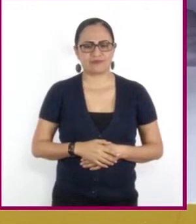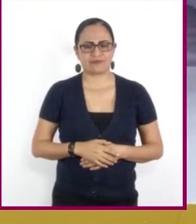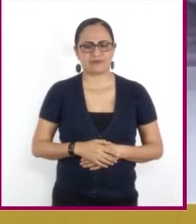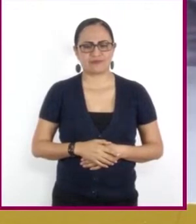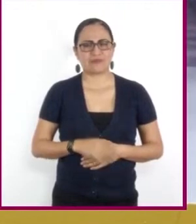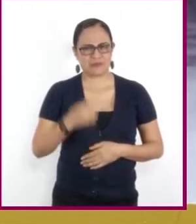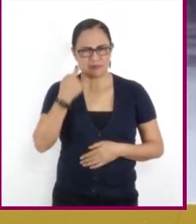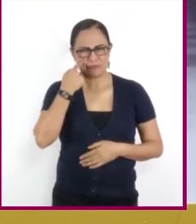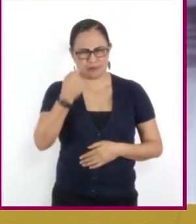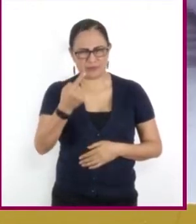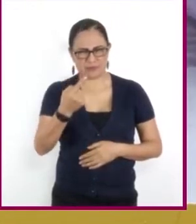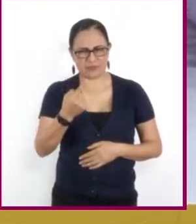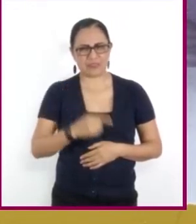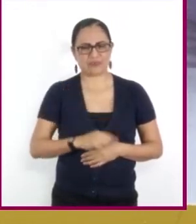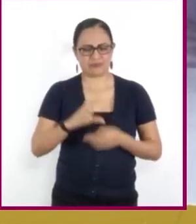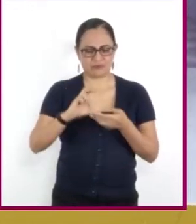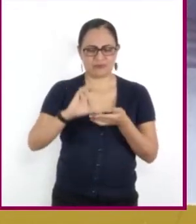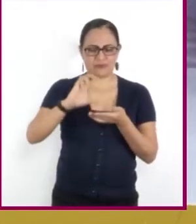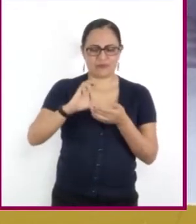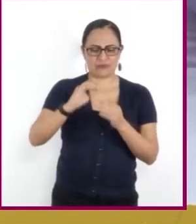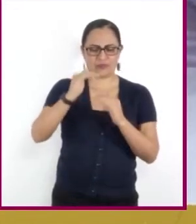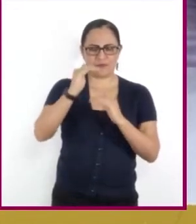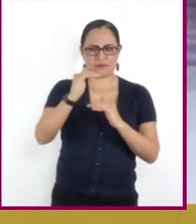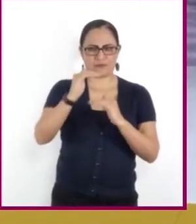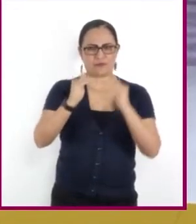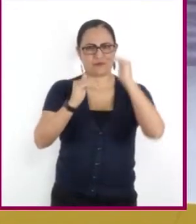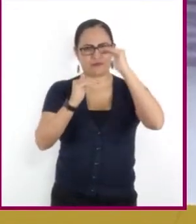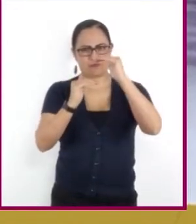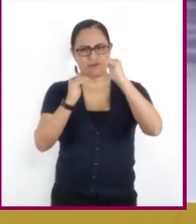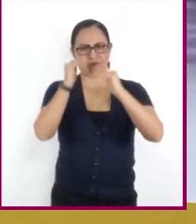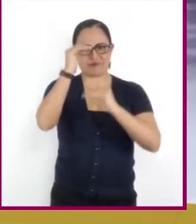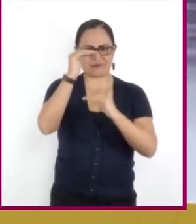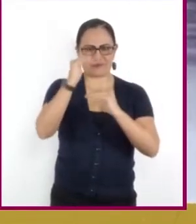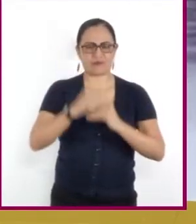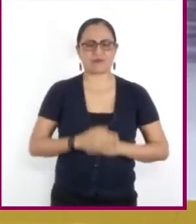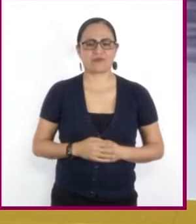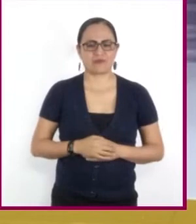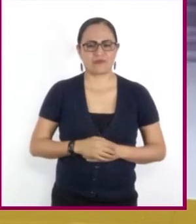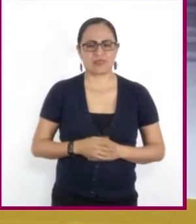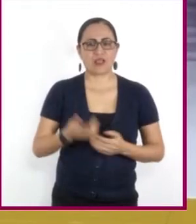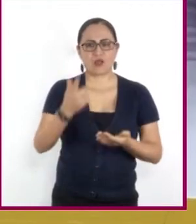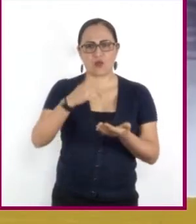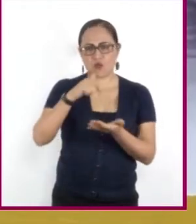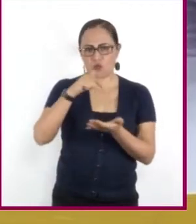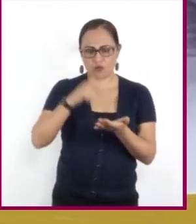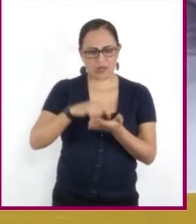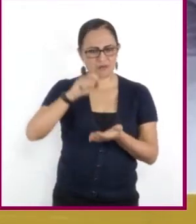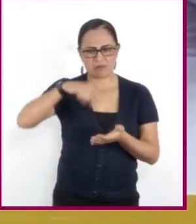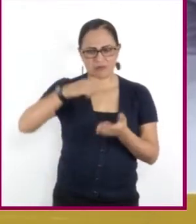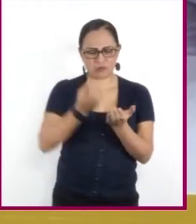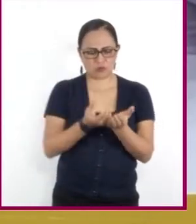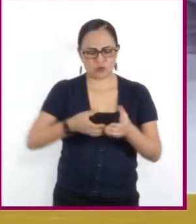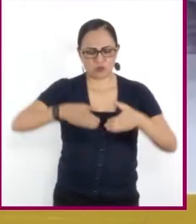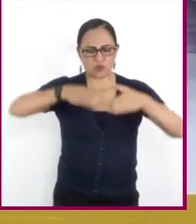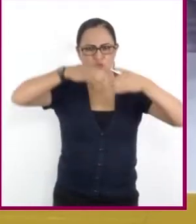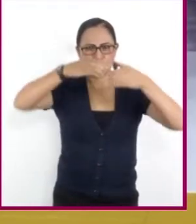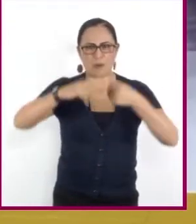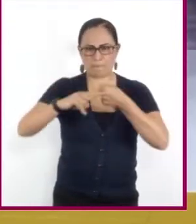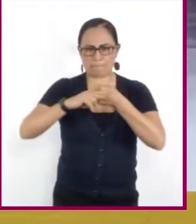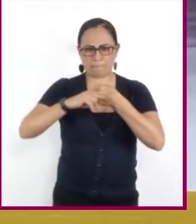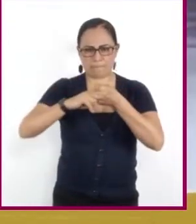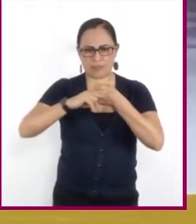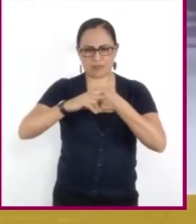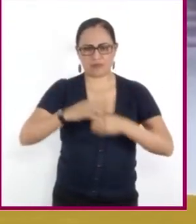Enrique, si ves los líquidos, estos se van separando y van ocupando un lugar en la probeta.